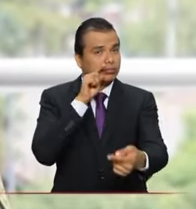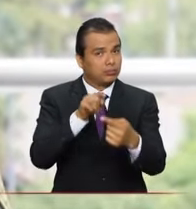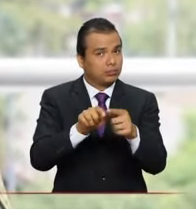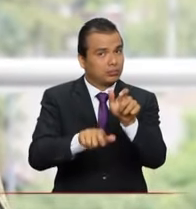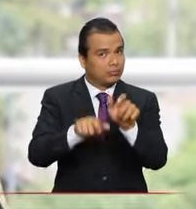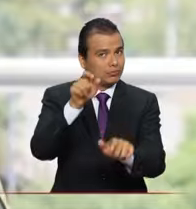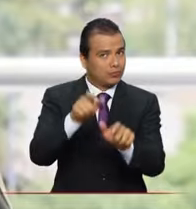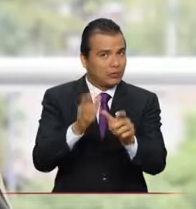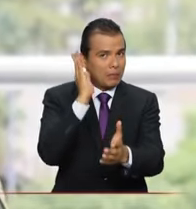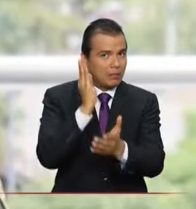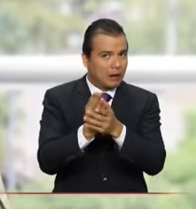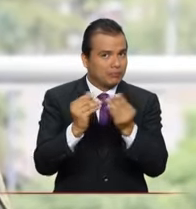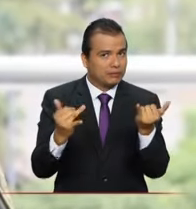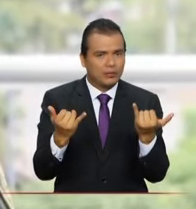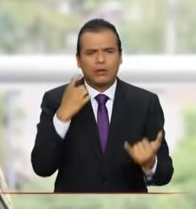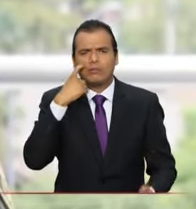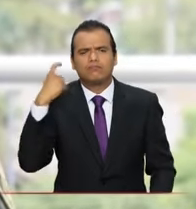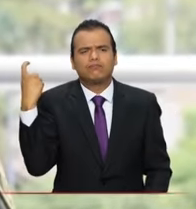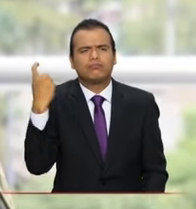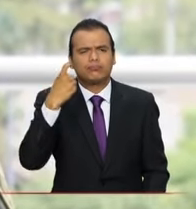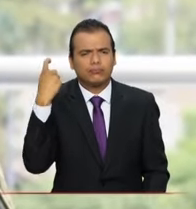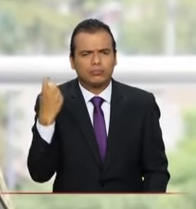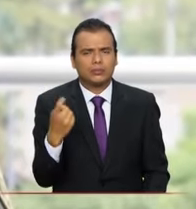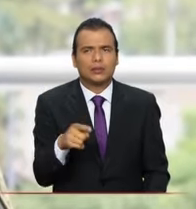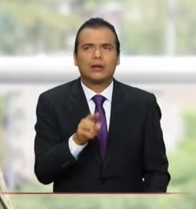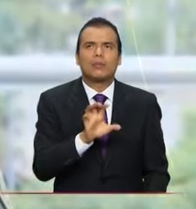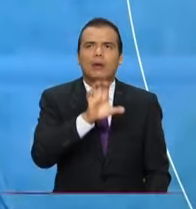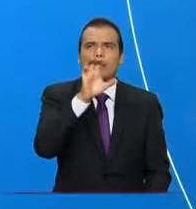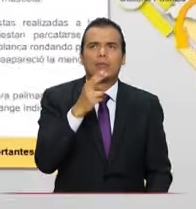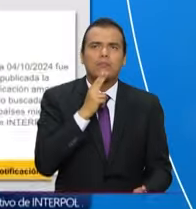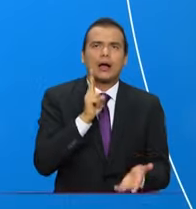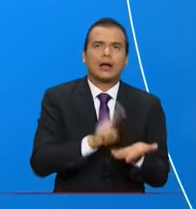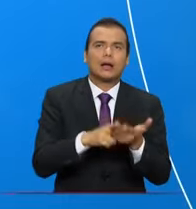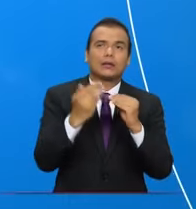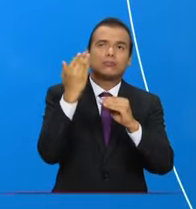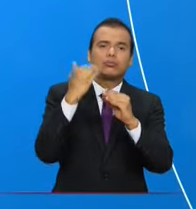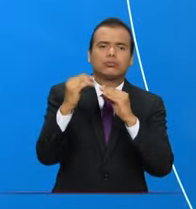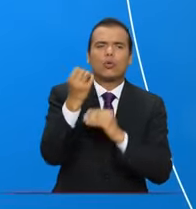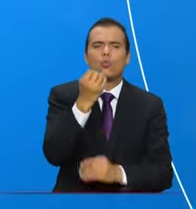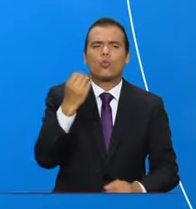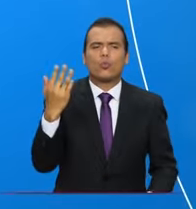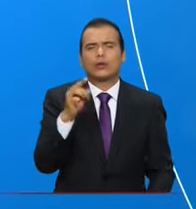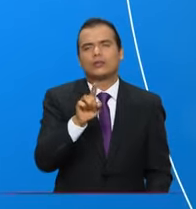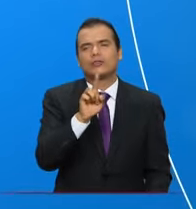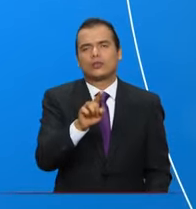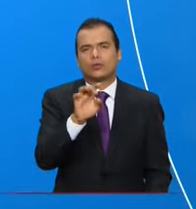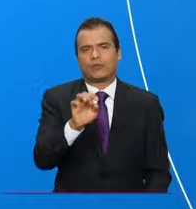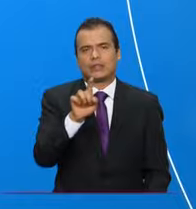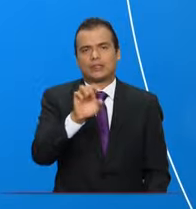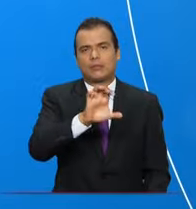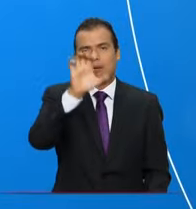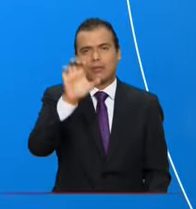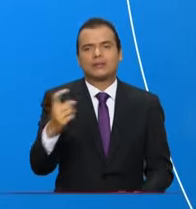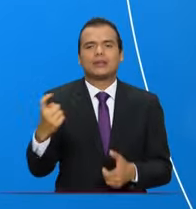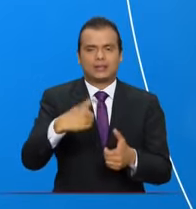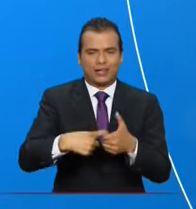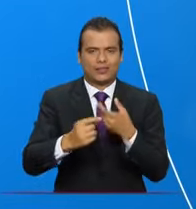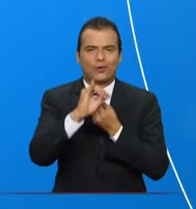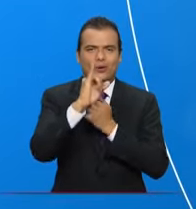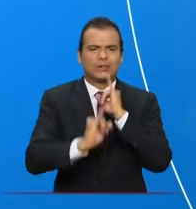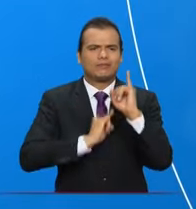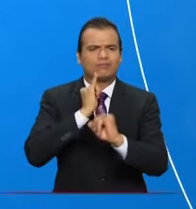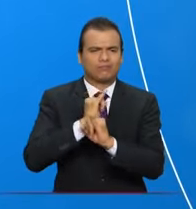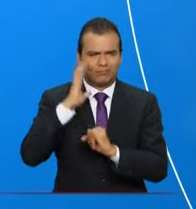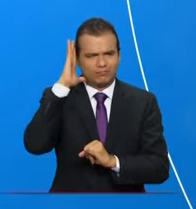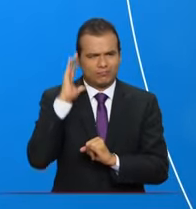personas desaparecidas. La reciben 196 países miembros de la Organización Internacional de Policía Criminal,